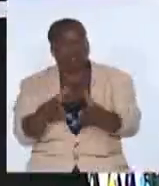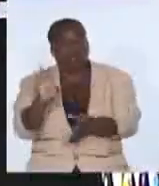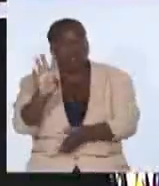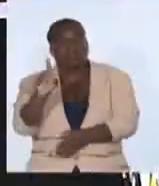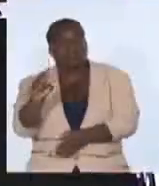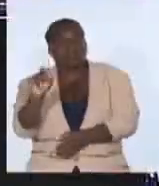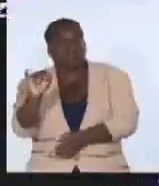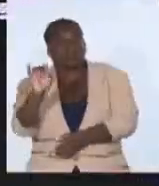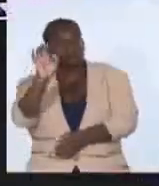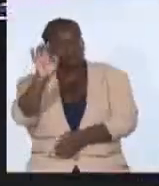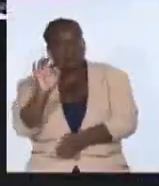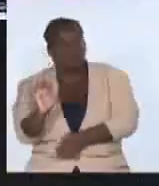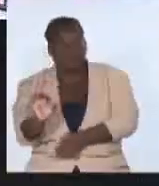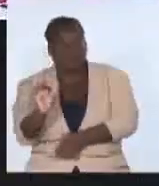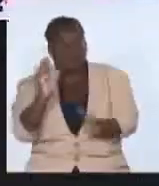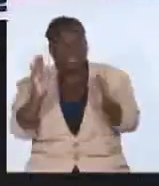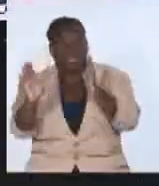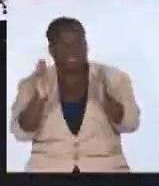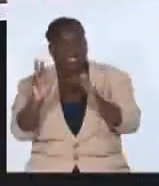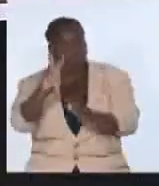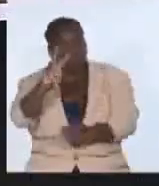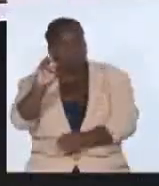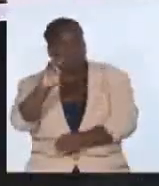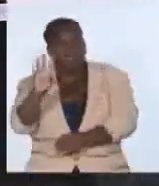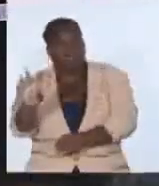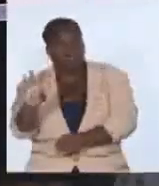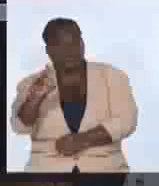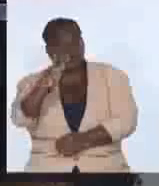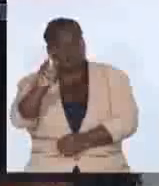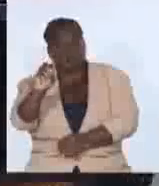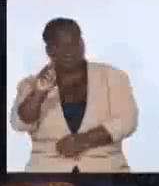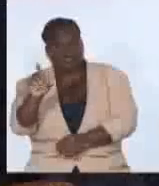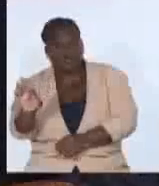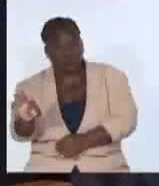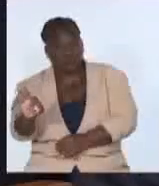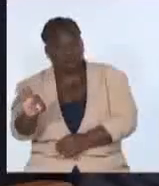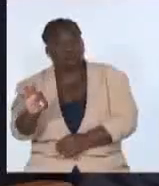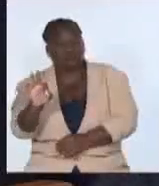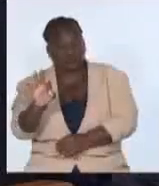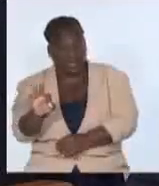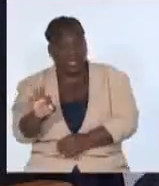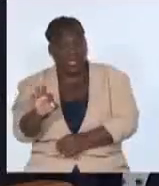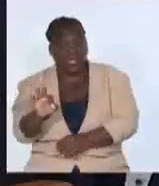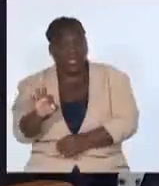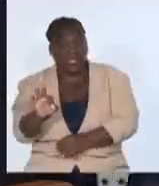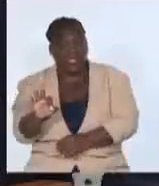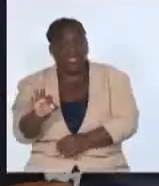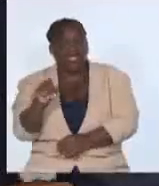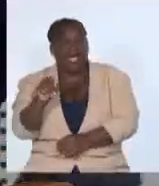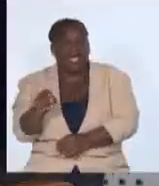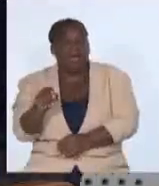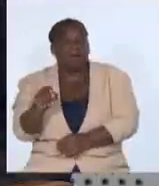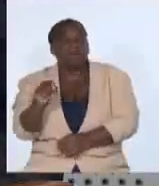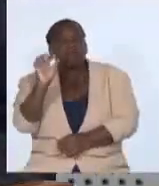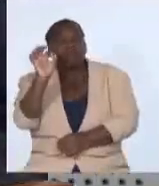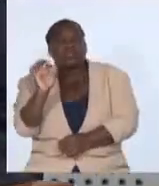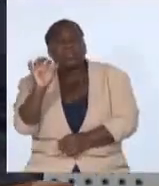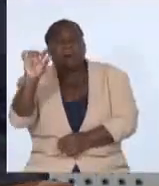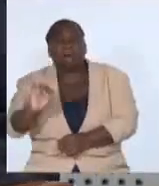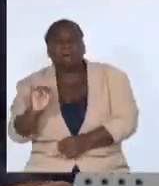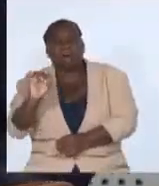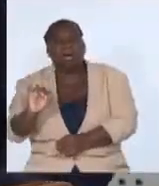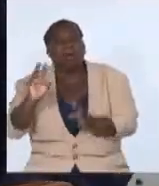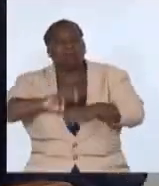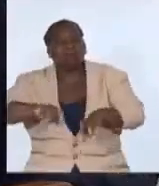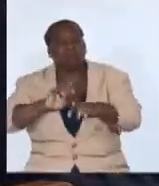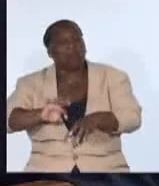por ciento en el período 2014-2018 sin embargo solo un tercio de los investigadores son mujeres